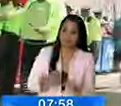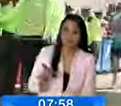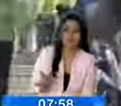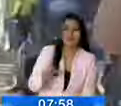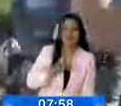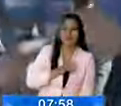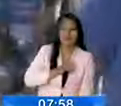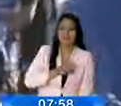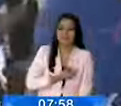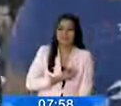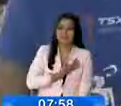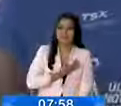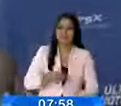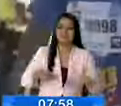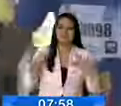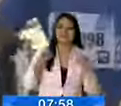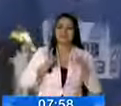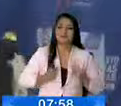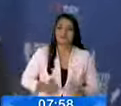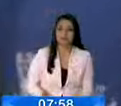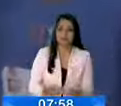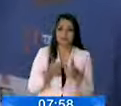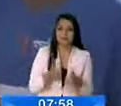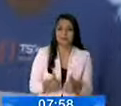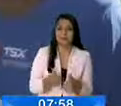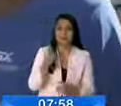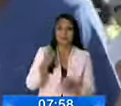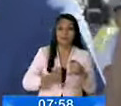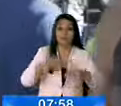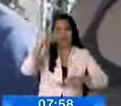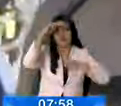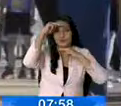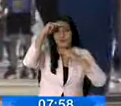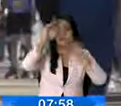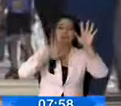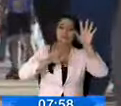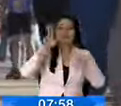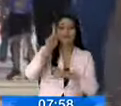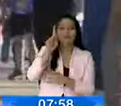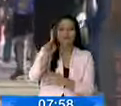le brinda una vida saludable. Las Últimas Noticias 15K